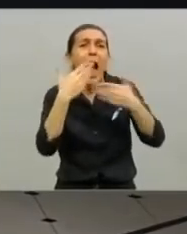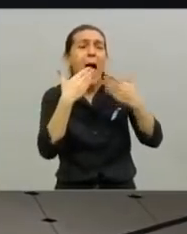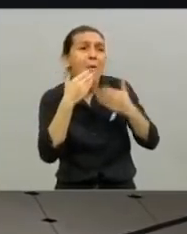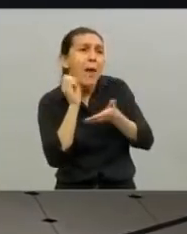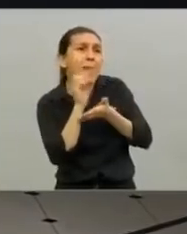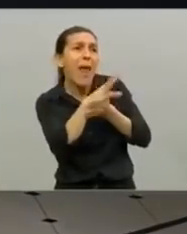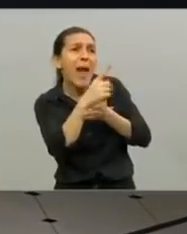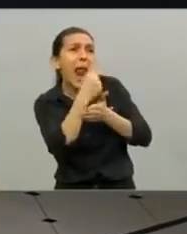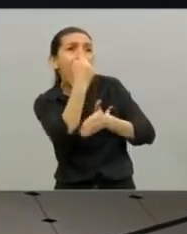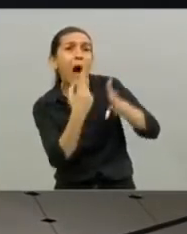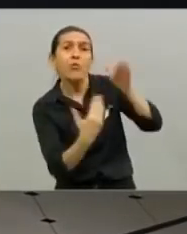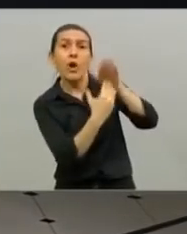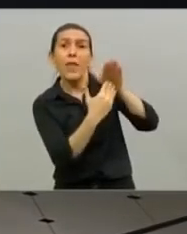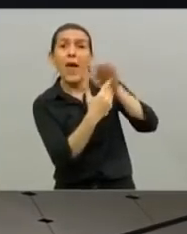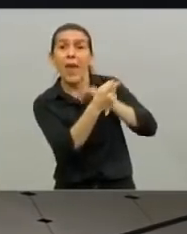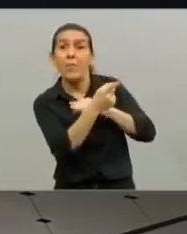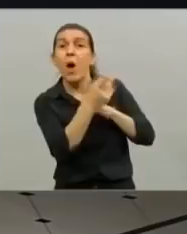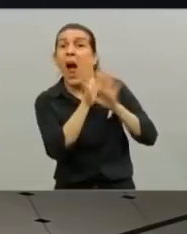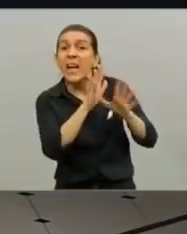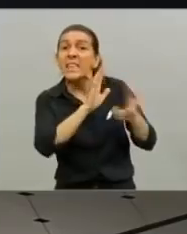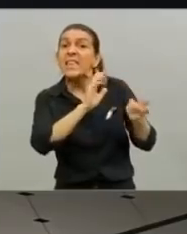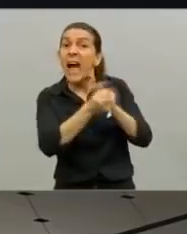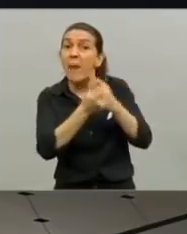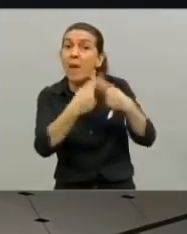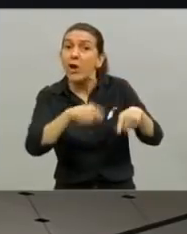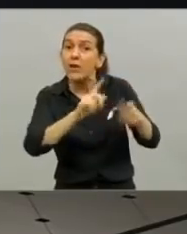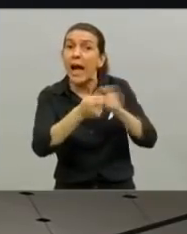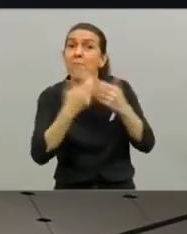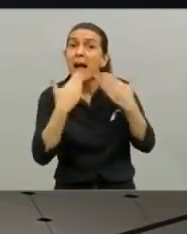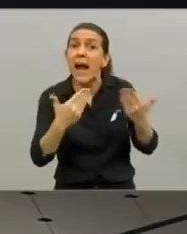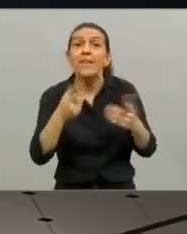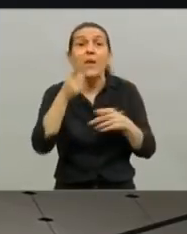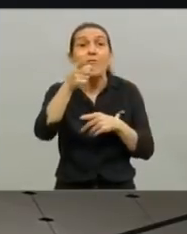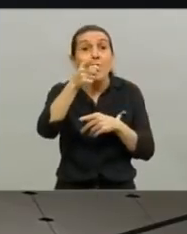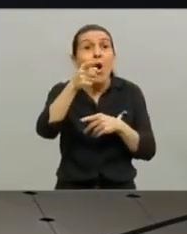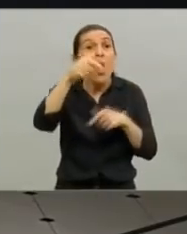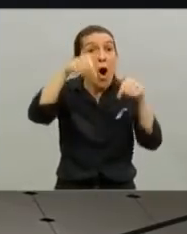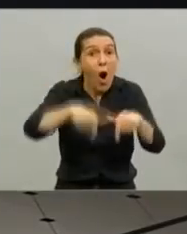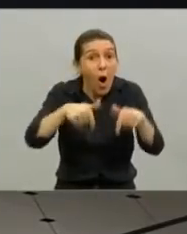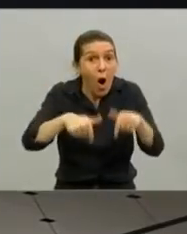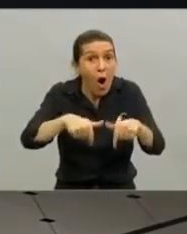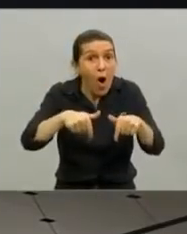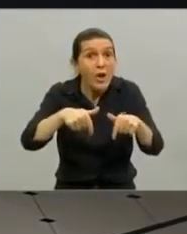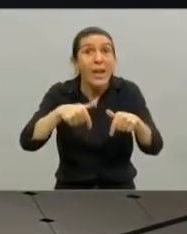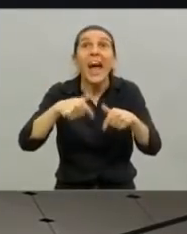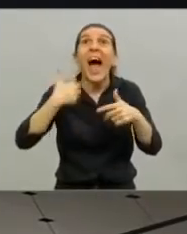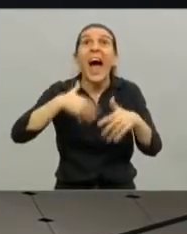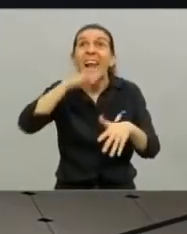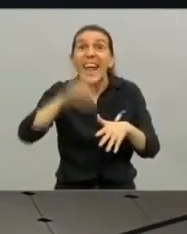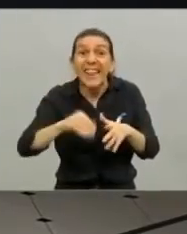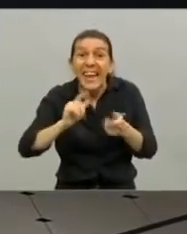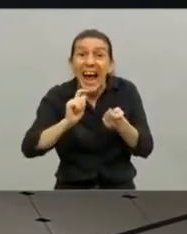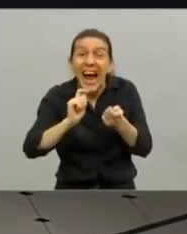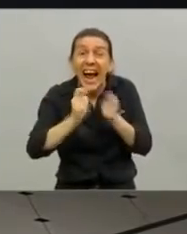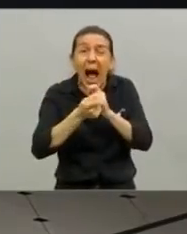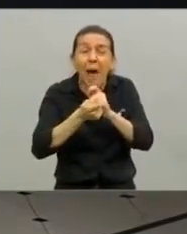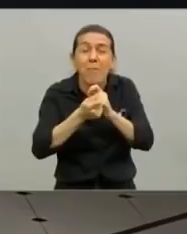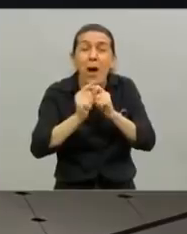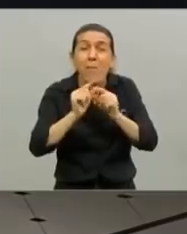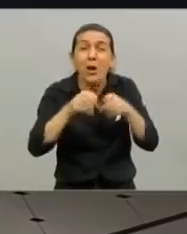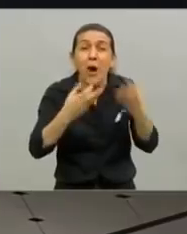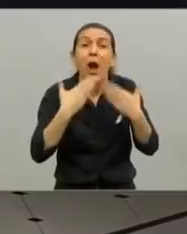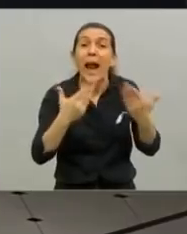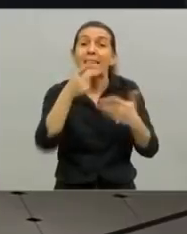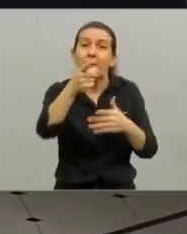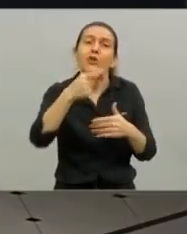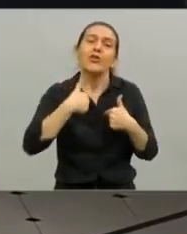ese modo se empiezan a cambiar las cosas. Viste, vos hoy cambiaste un poquito la Argentina con tu carta. Así que te quería dar las gracias, te